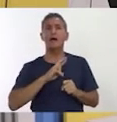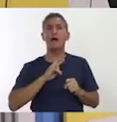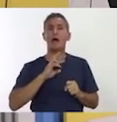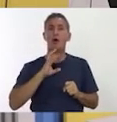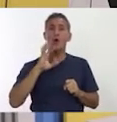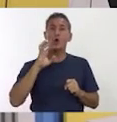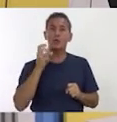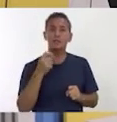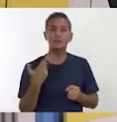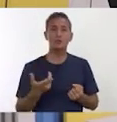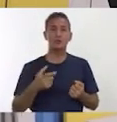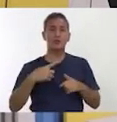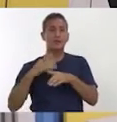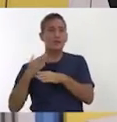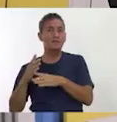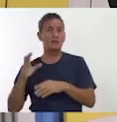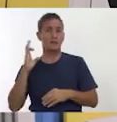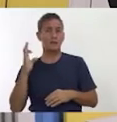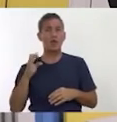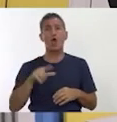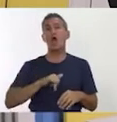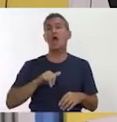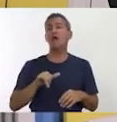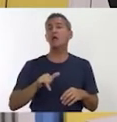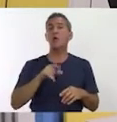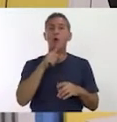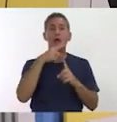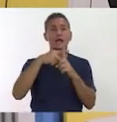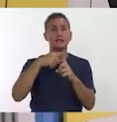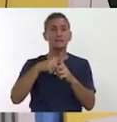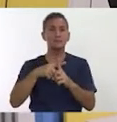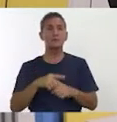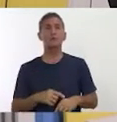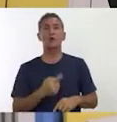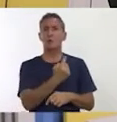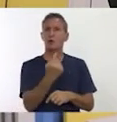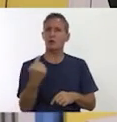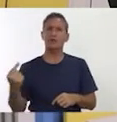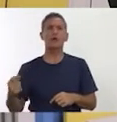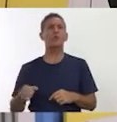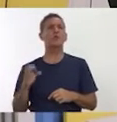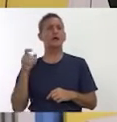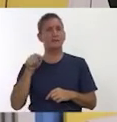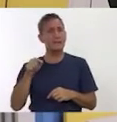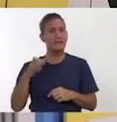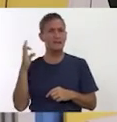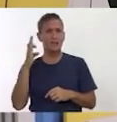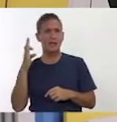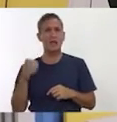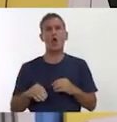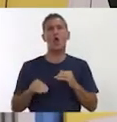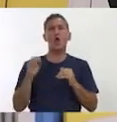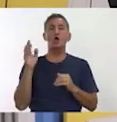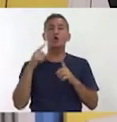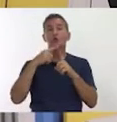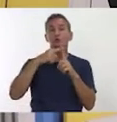fuerzas es igual a la suma de los trabajos realizados por cada una de esas fuerzas.